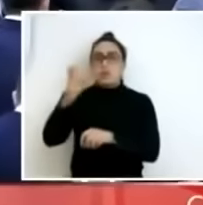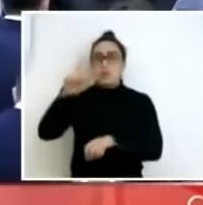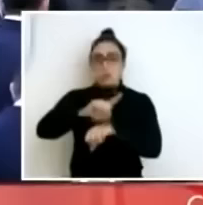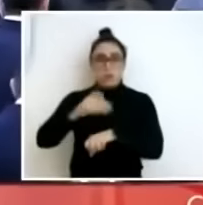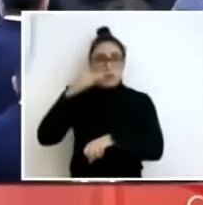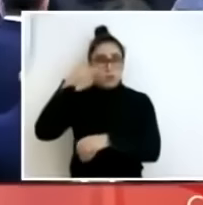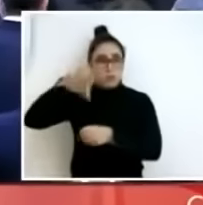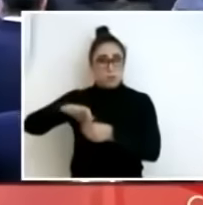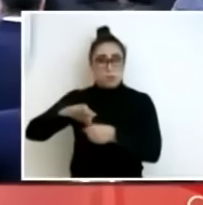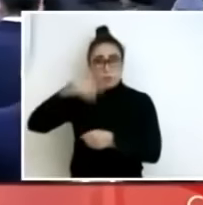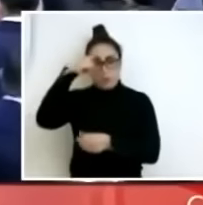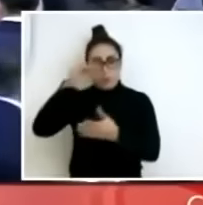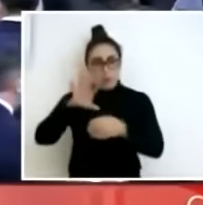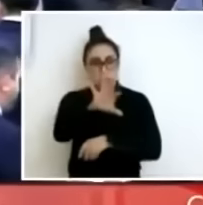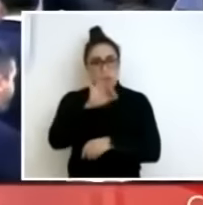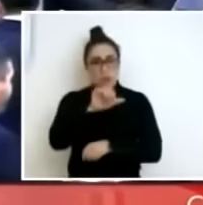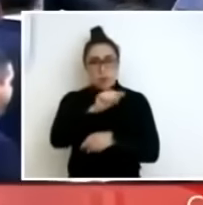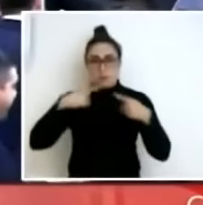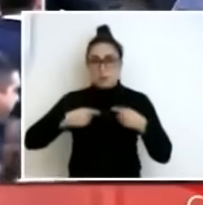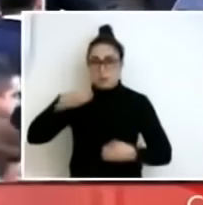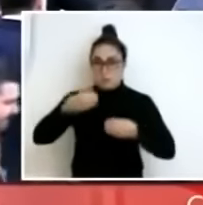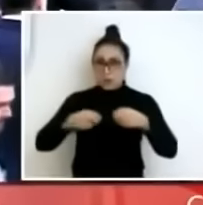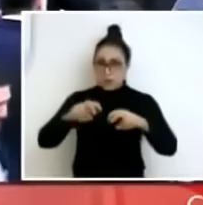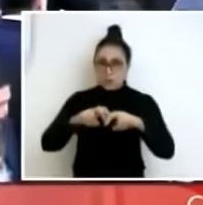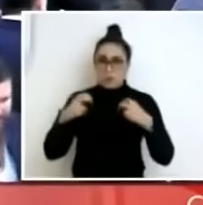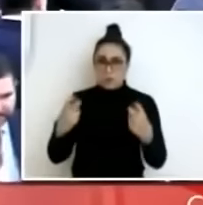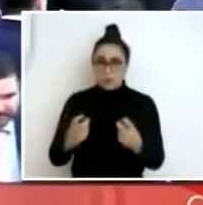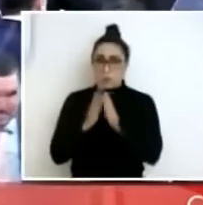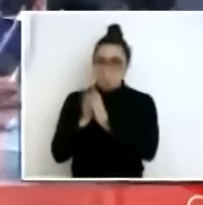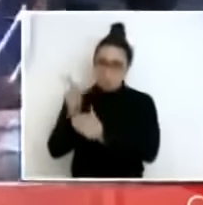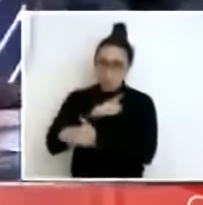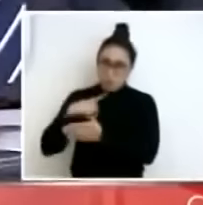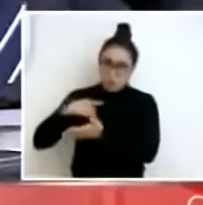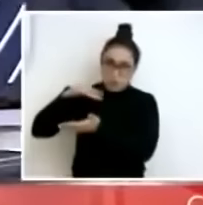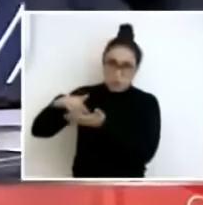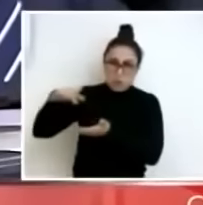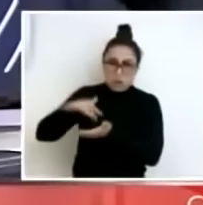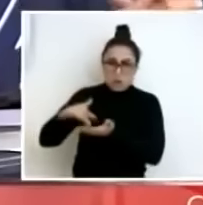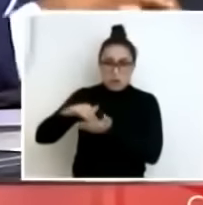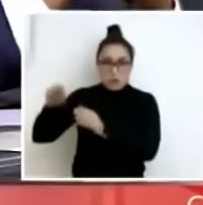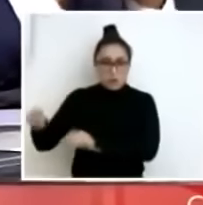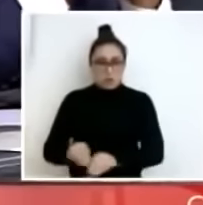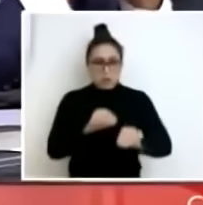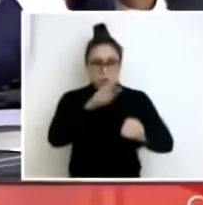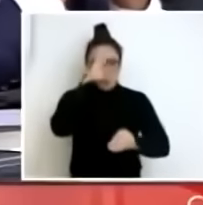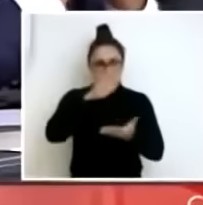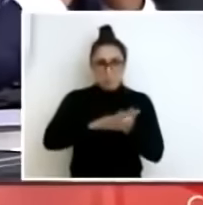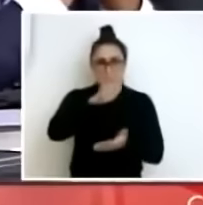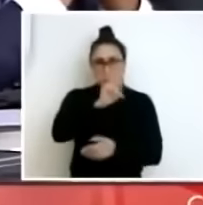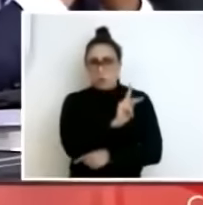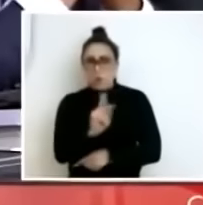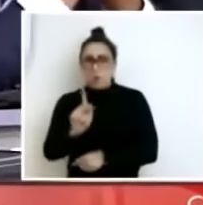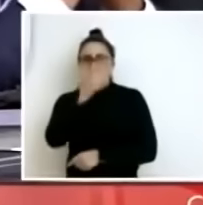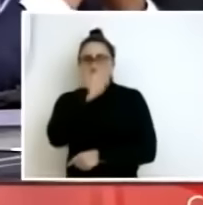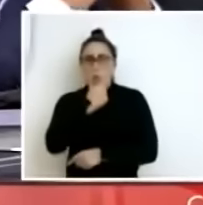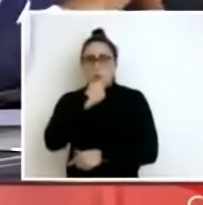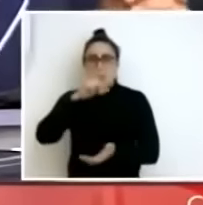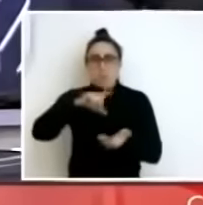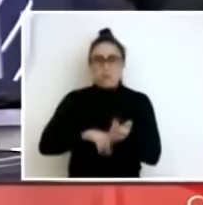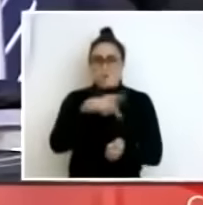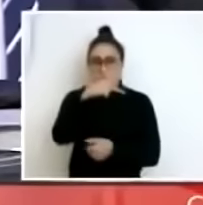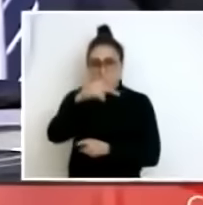escúchanos entonces hay que leer dieron lugar a una corte integrada por hombres cuyas prendas intelectuales